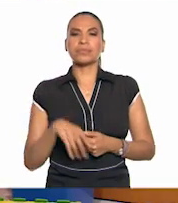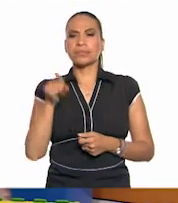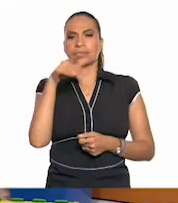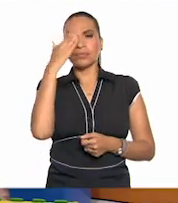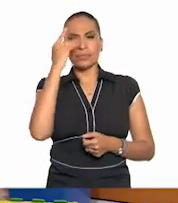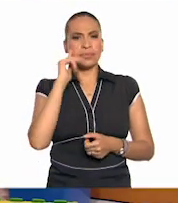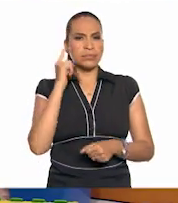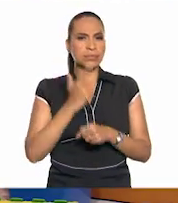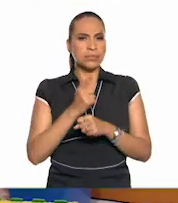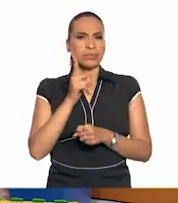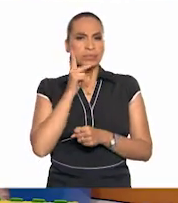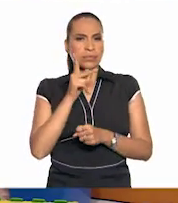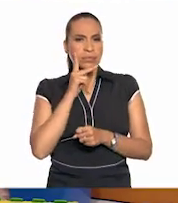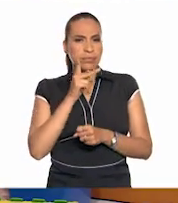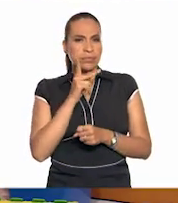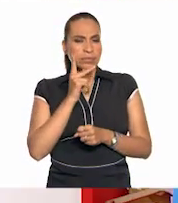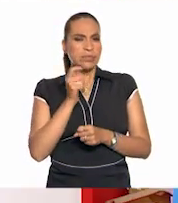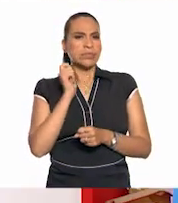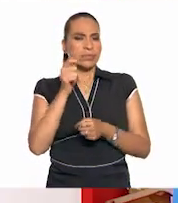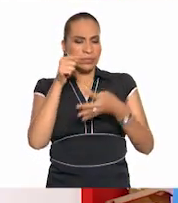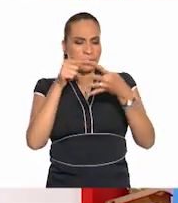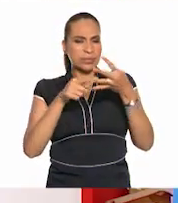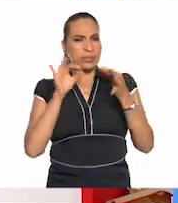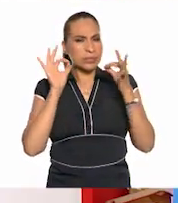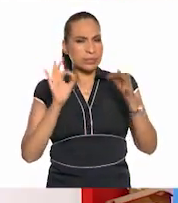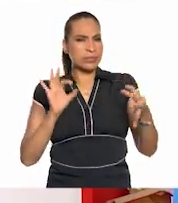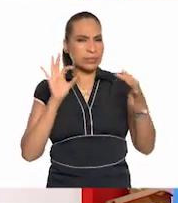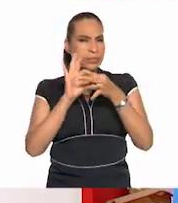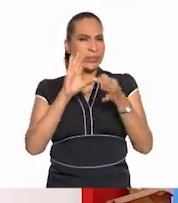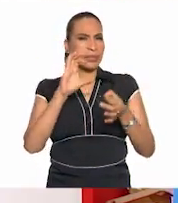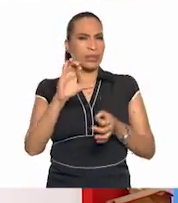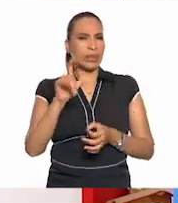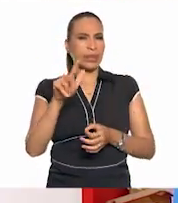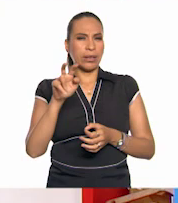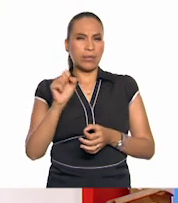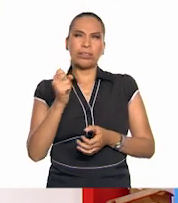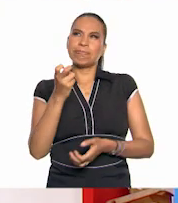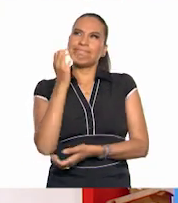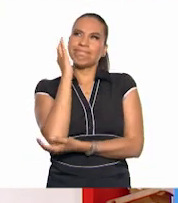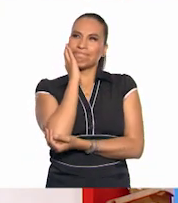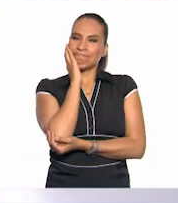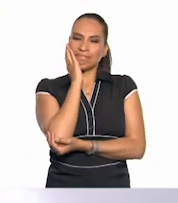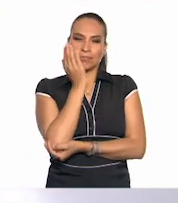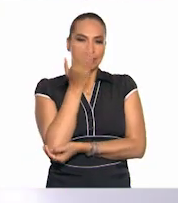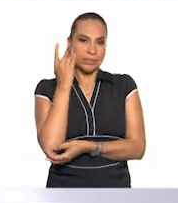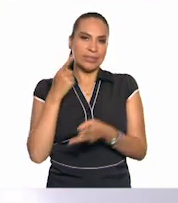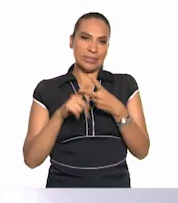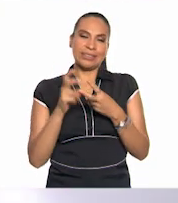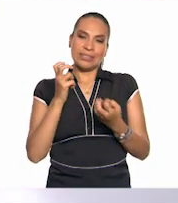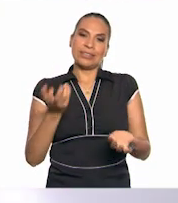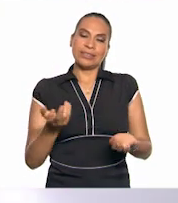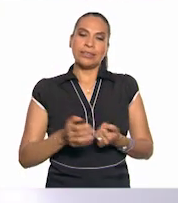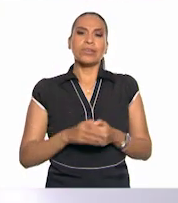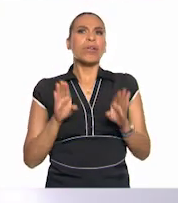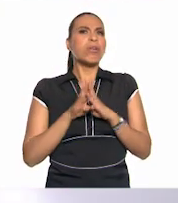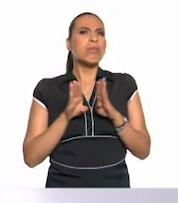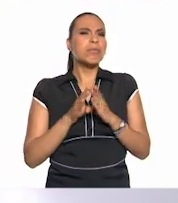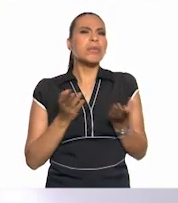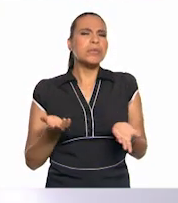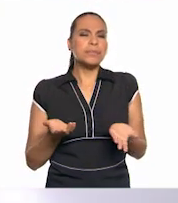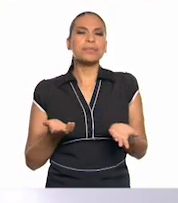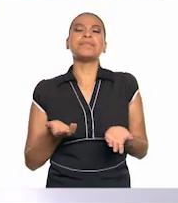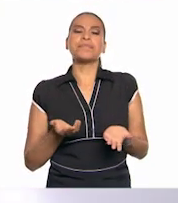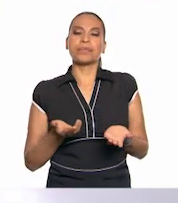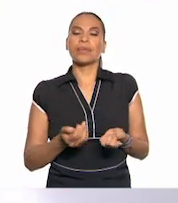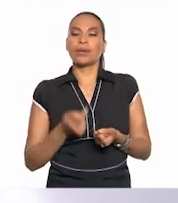sabes identificar las palabras clave? Esa es una buena pregunta, maestra. Antes de comenzar. Ajá. ¿Cómo le hago?